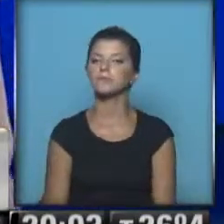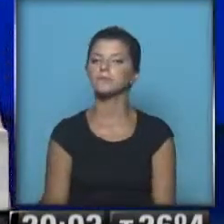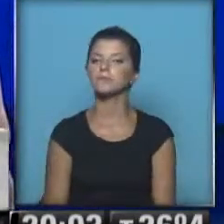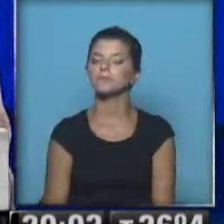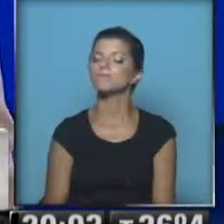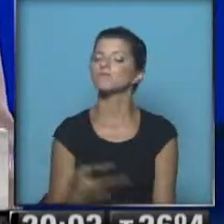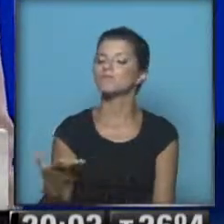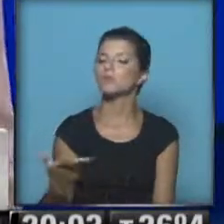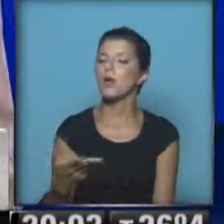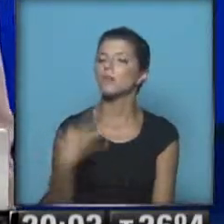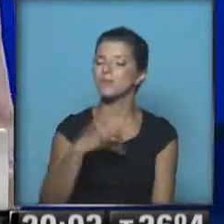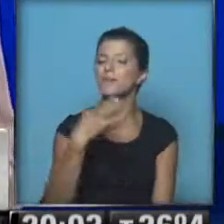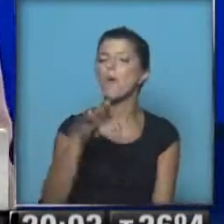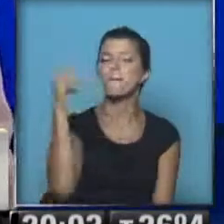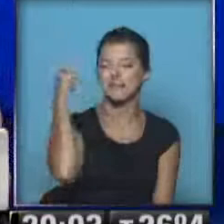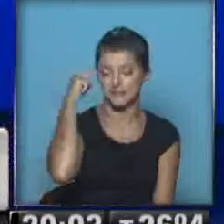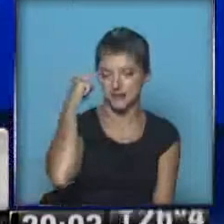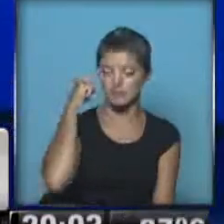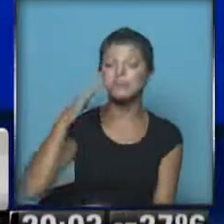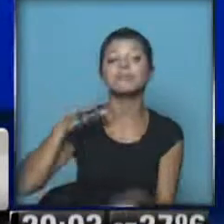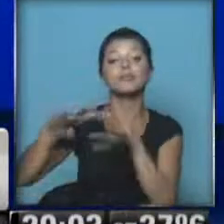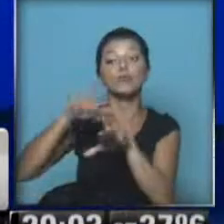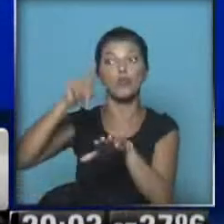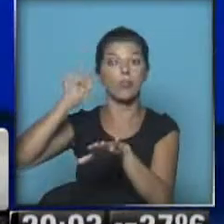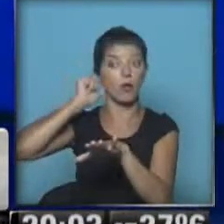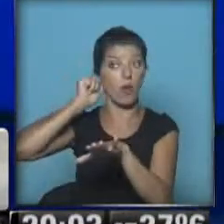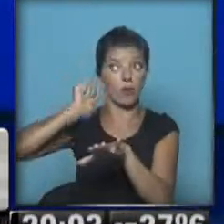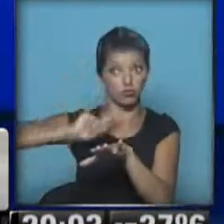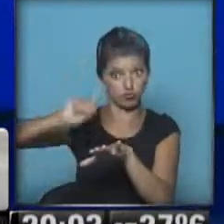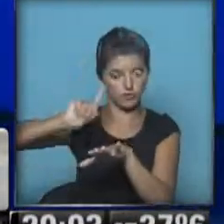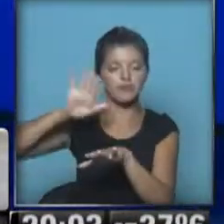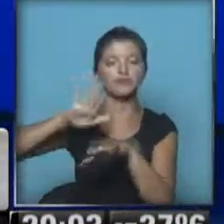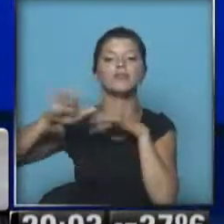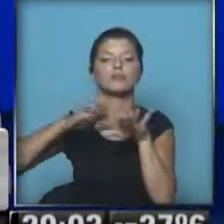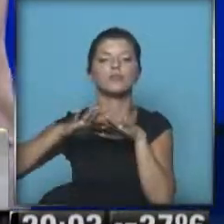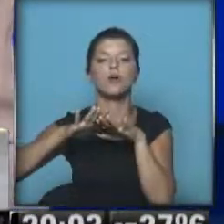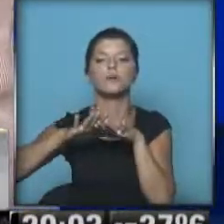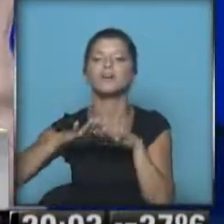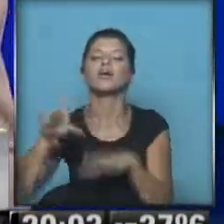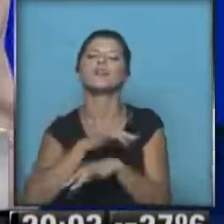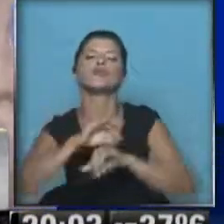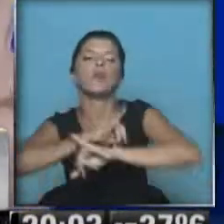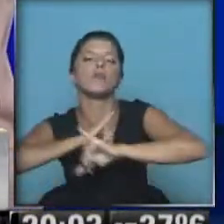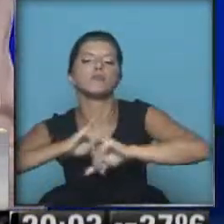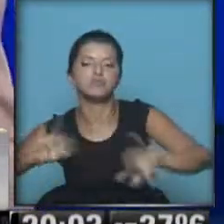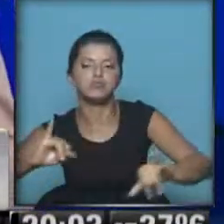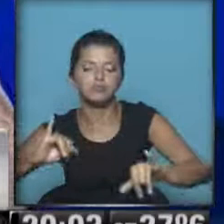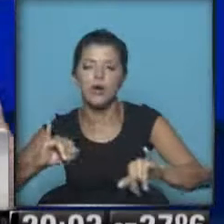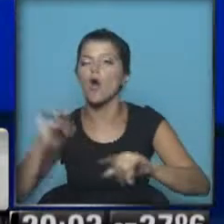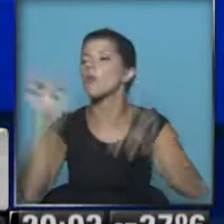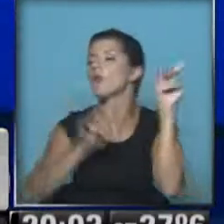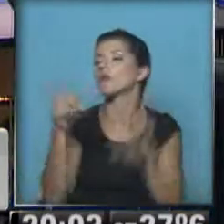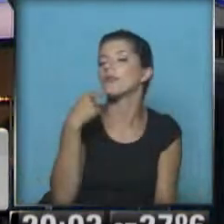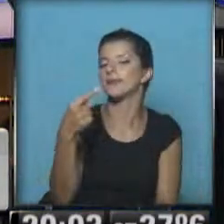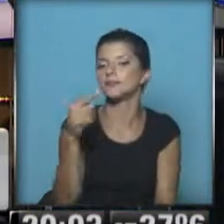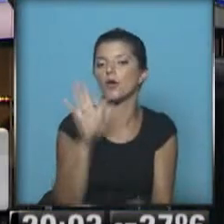que pensar lo que ha sucedido en Gualeguaychú como una consecuencia, como el desenlace. Es decir, no me parece una noticia extemporánea, como dicen, un rayo en un